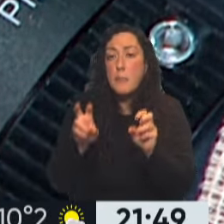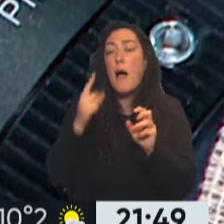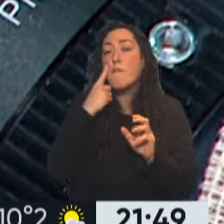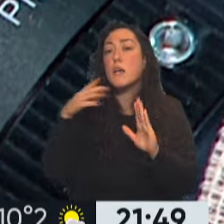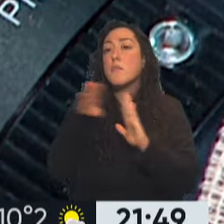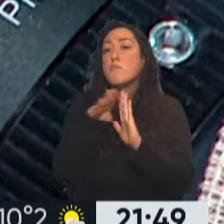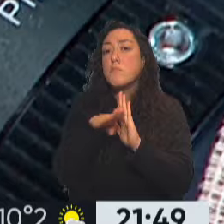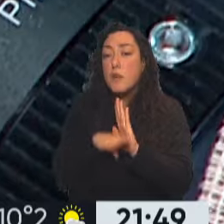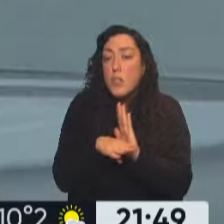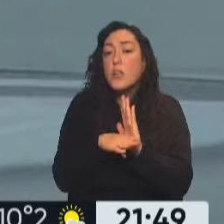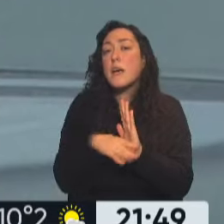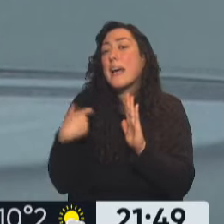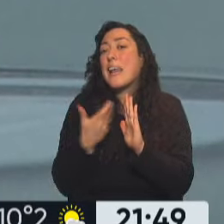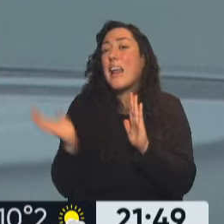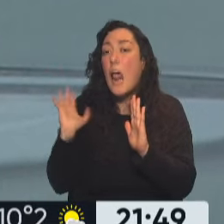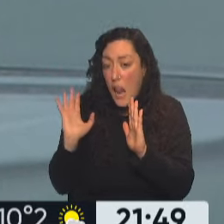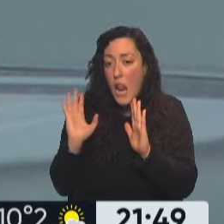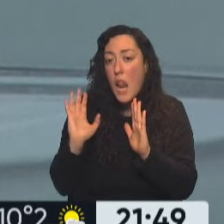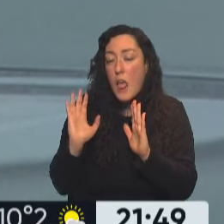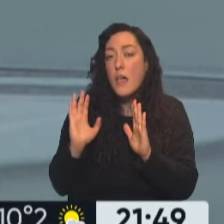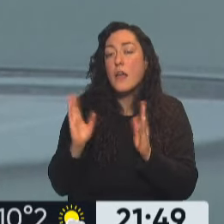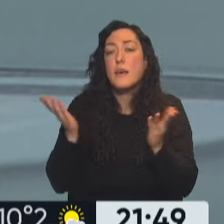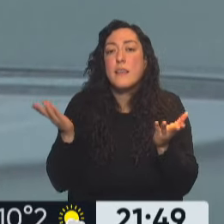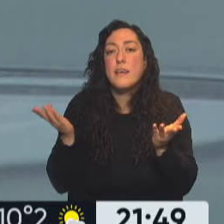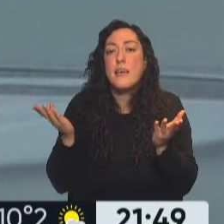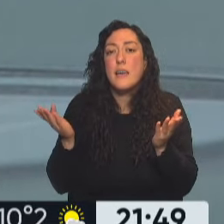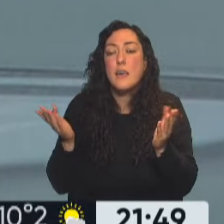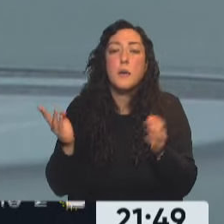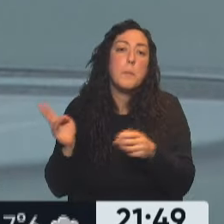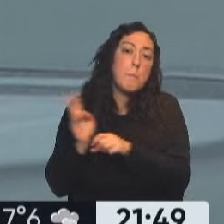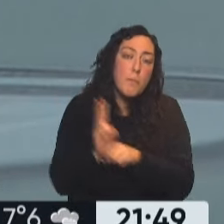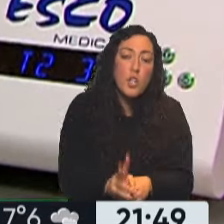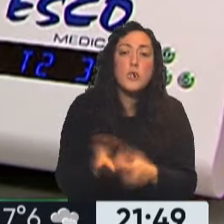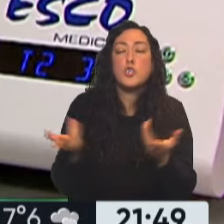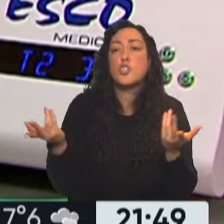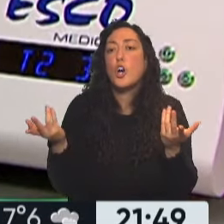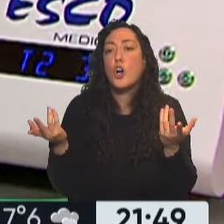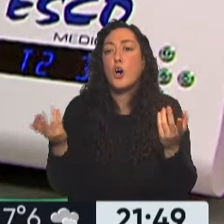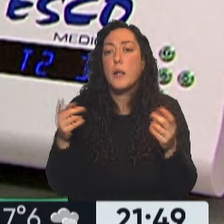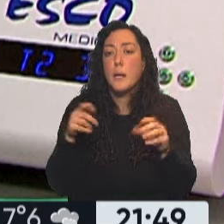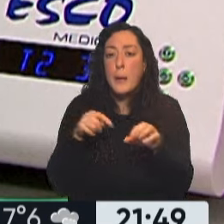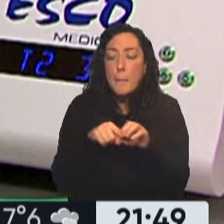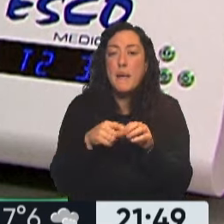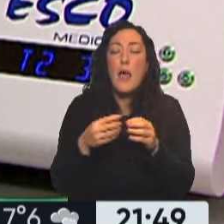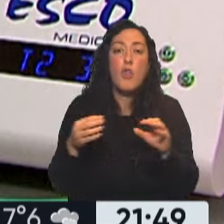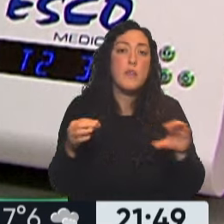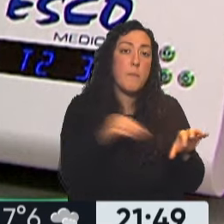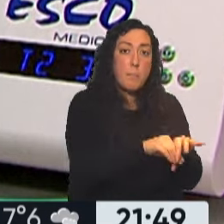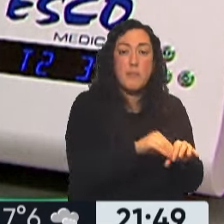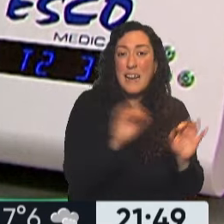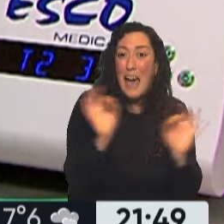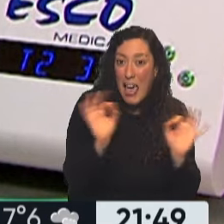cuál es el marco general de regulación y de protección de los embriones no implantados,